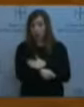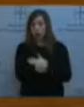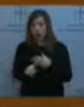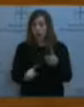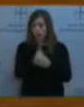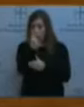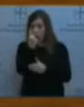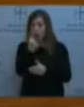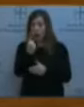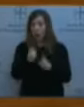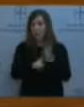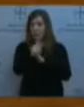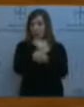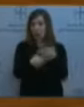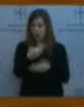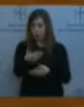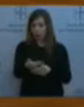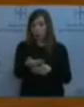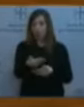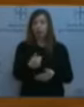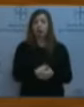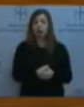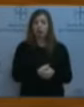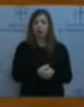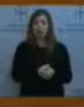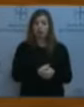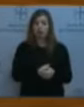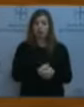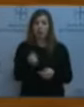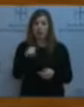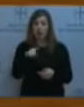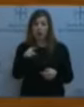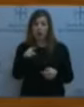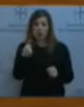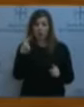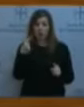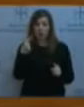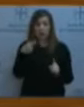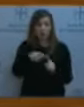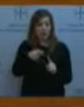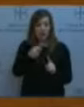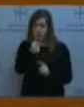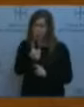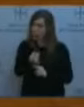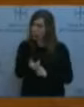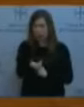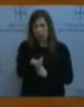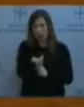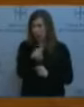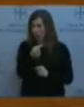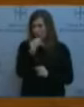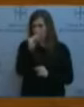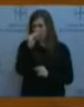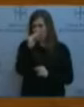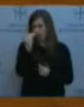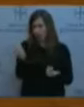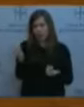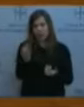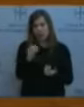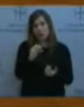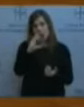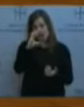innovación, desarrollo e investigación es bajísimo y debería de ser